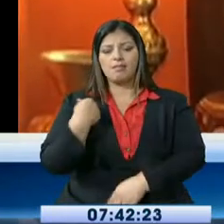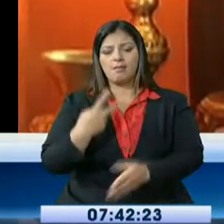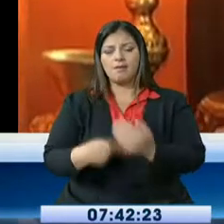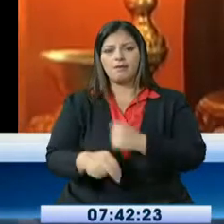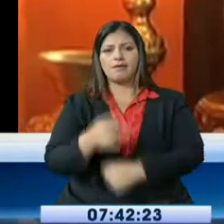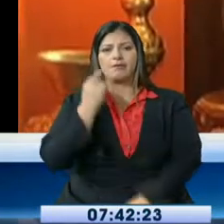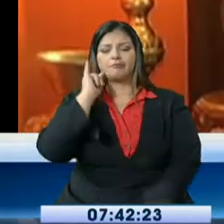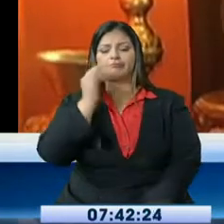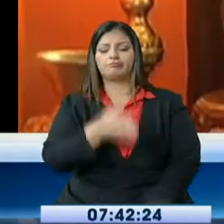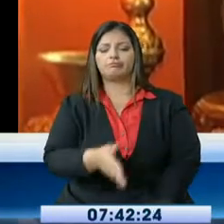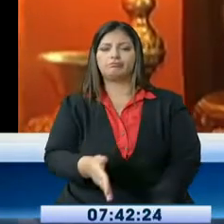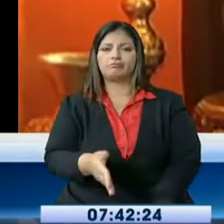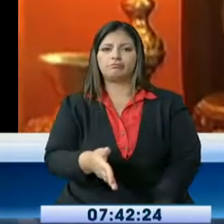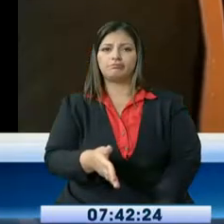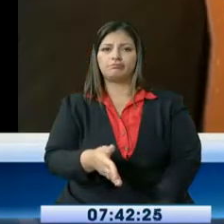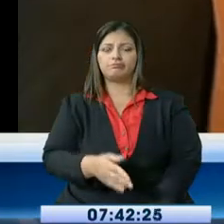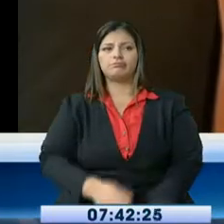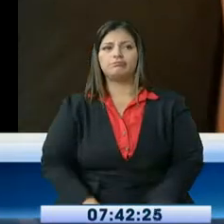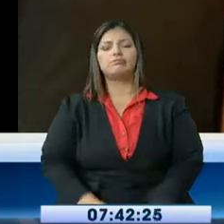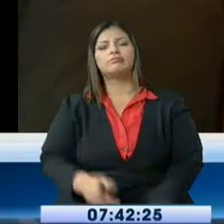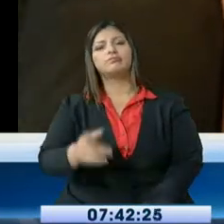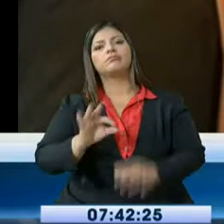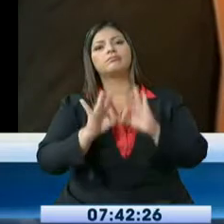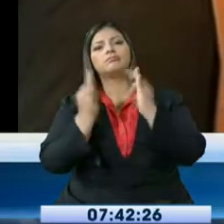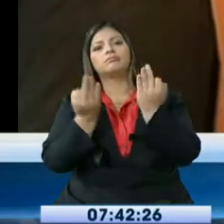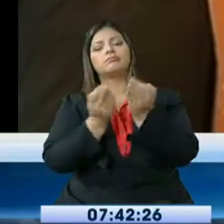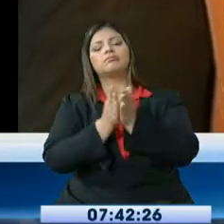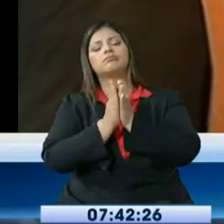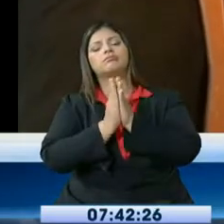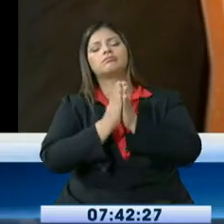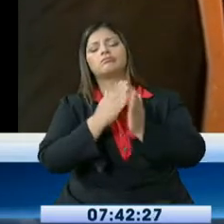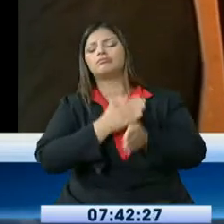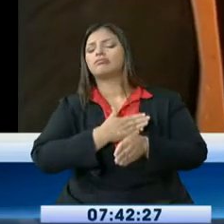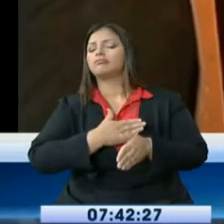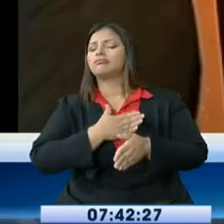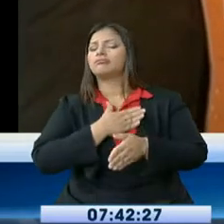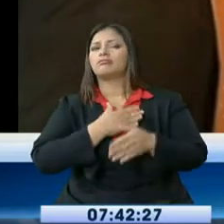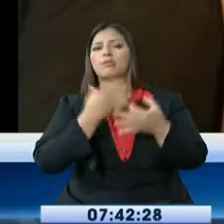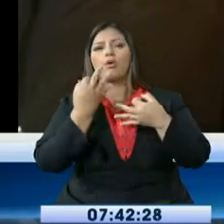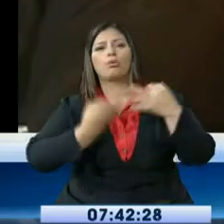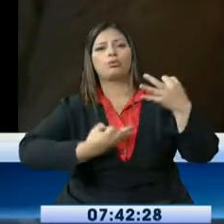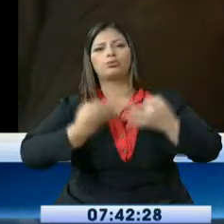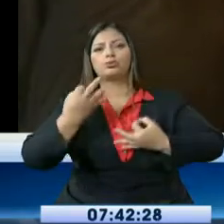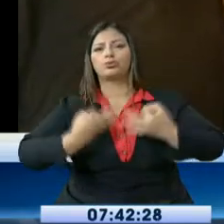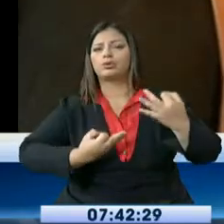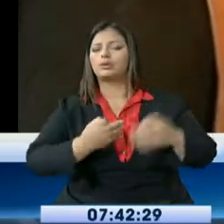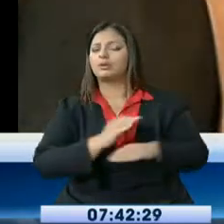brille en medio de este crimen. Solo yo lo que pido que hagan justicia, nada más, que hagan justicia. Que